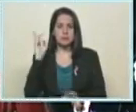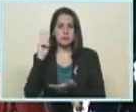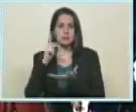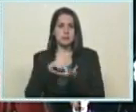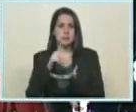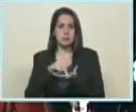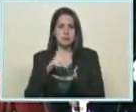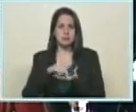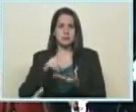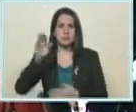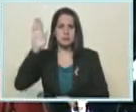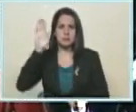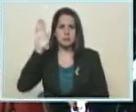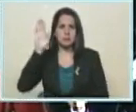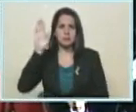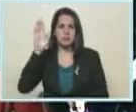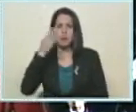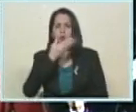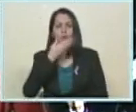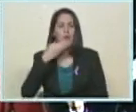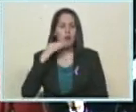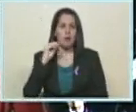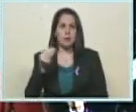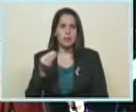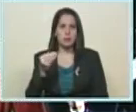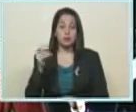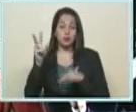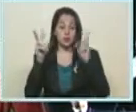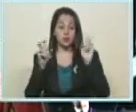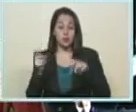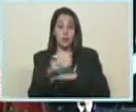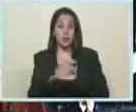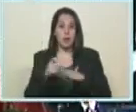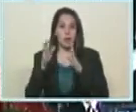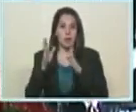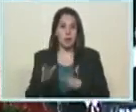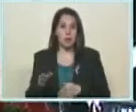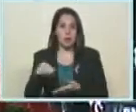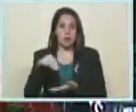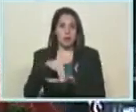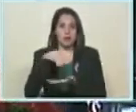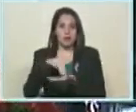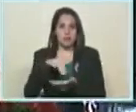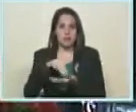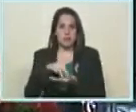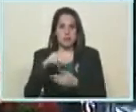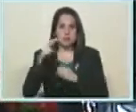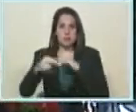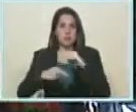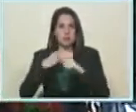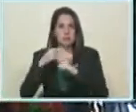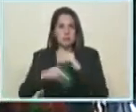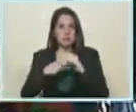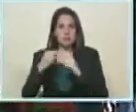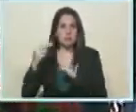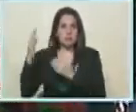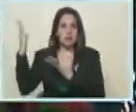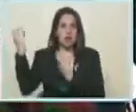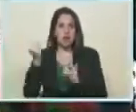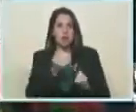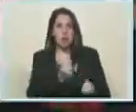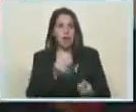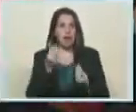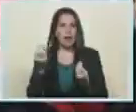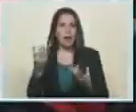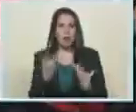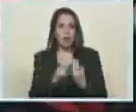participando de la juramentación de este joven nuevo gobernador del estado Miranda, Héctor Rodríguez, y me lo traje a Carabobo.